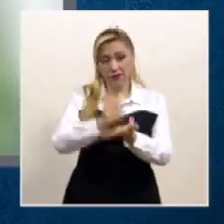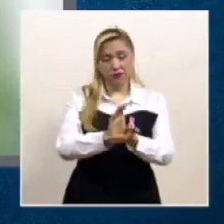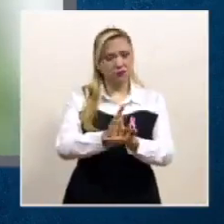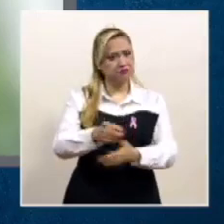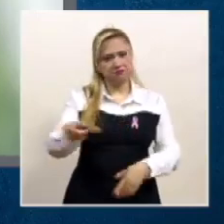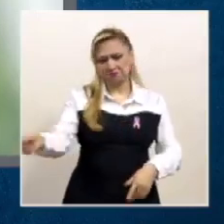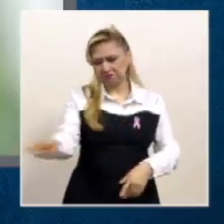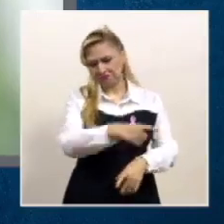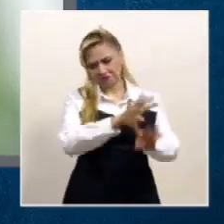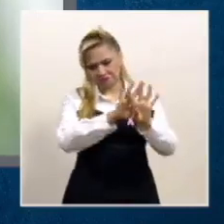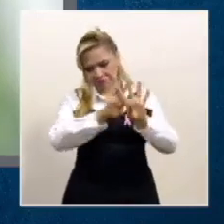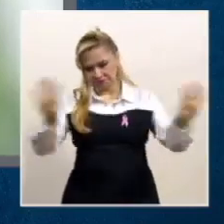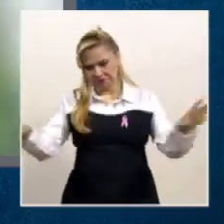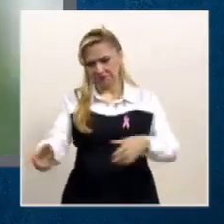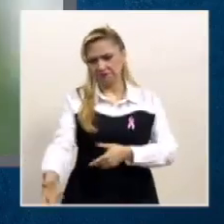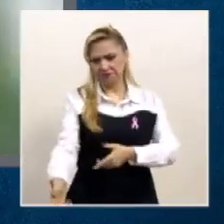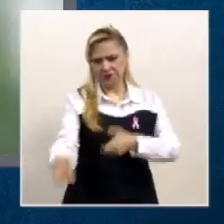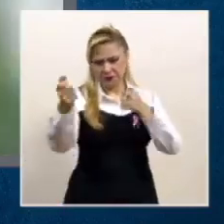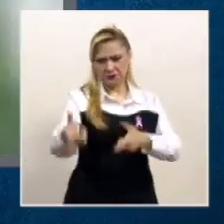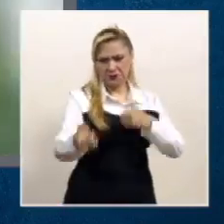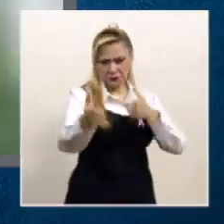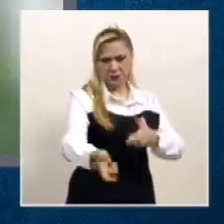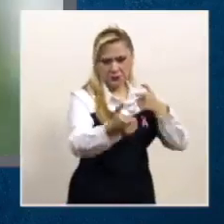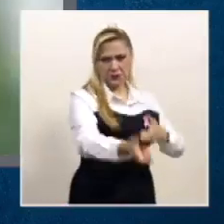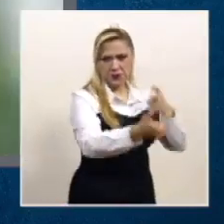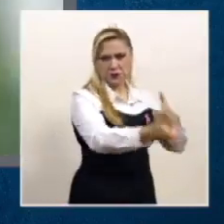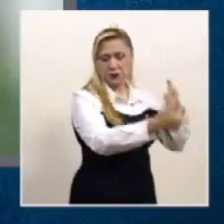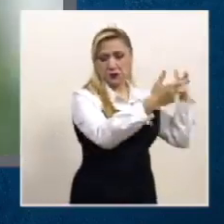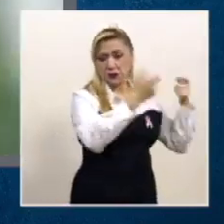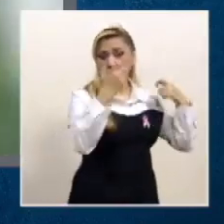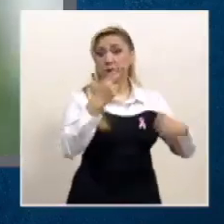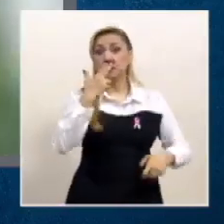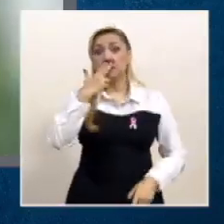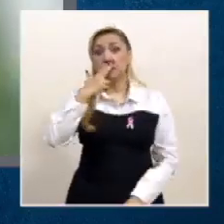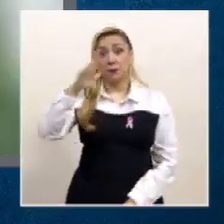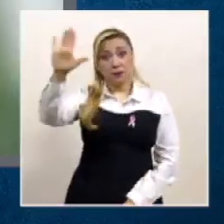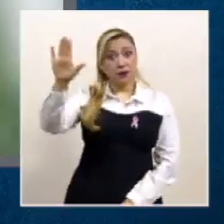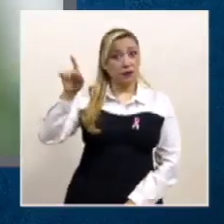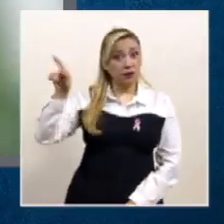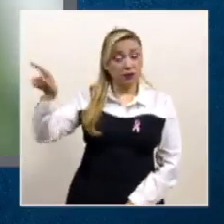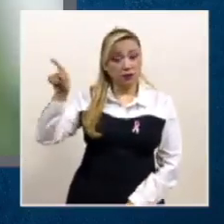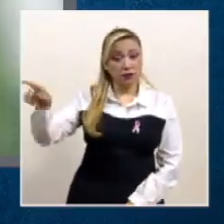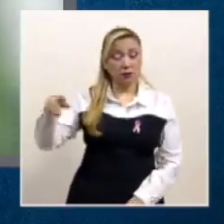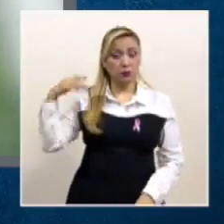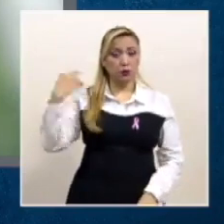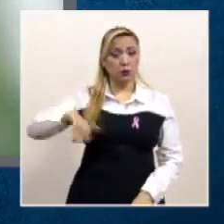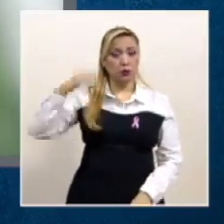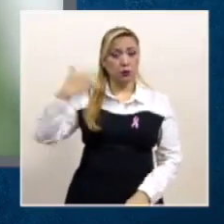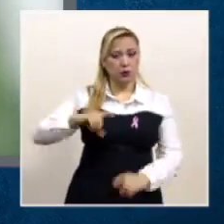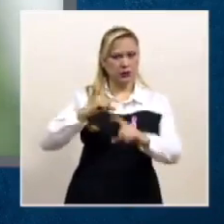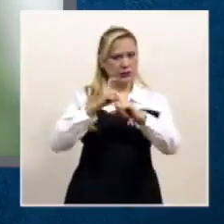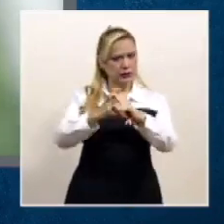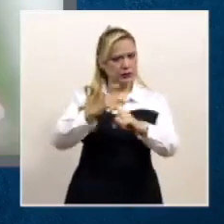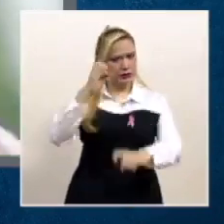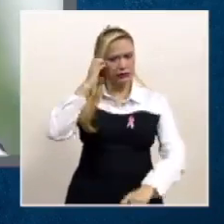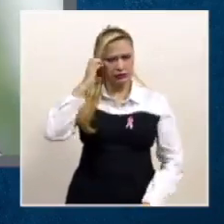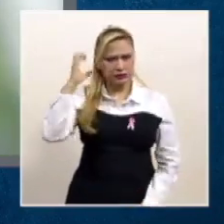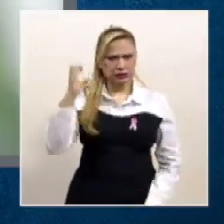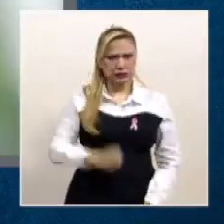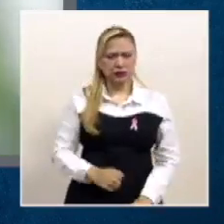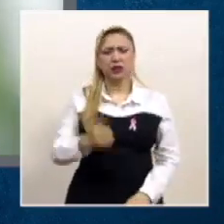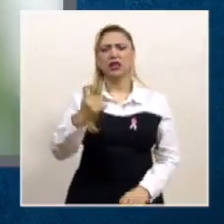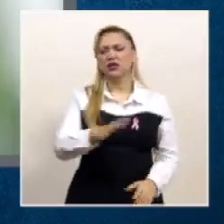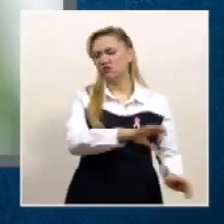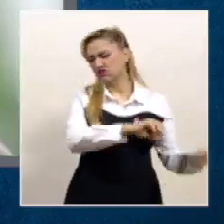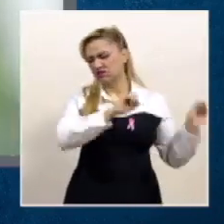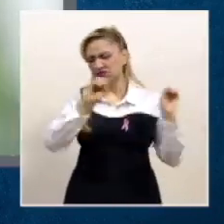primera población de alemanes mismos, arios mismos, pero que tenían discapacidad, con la que se experimentó la